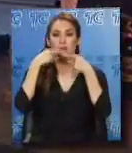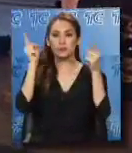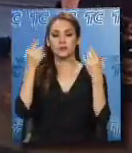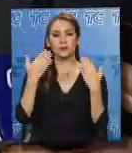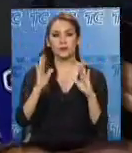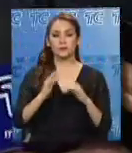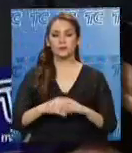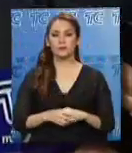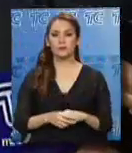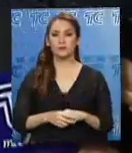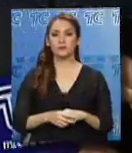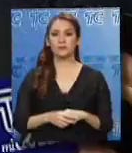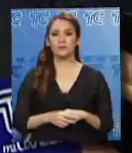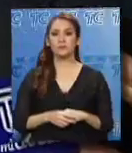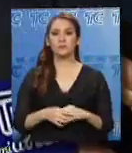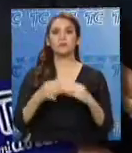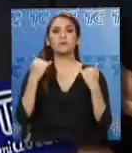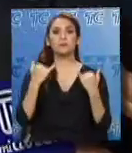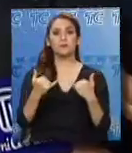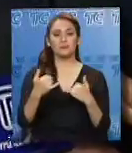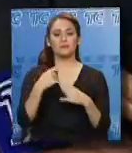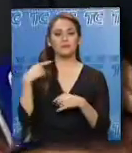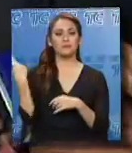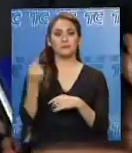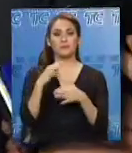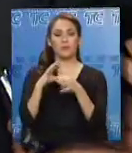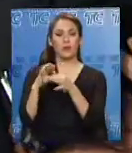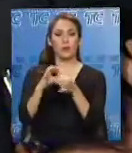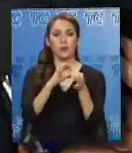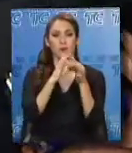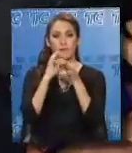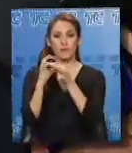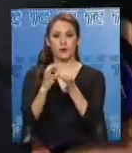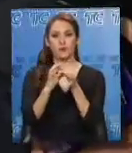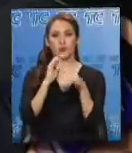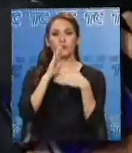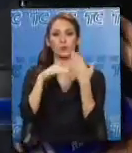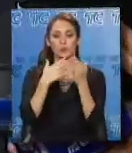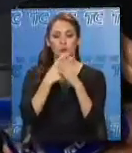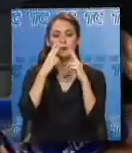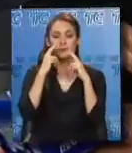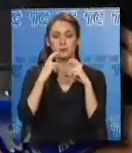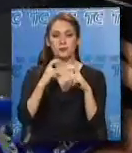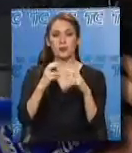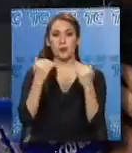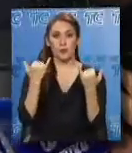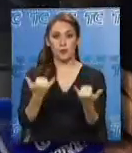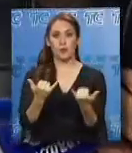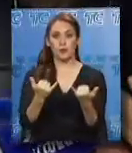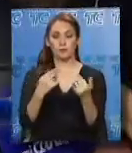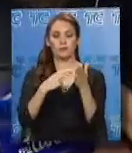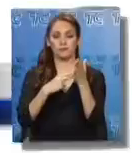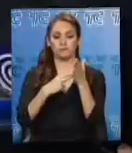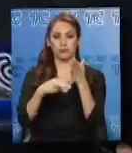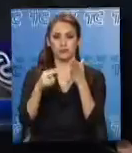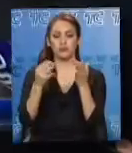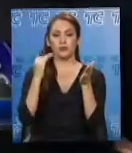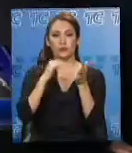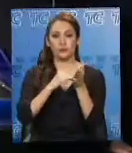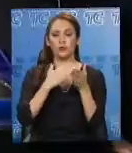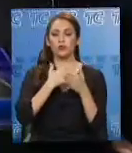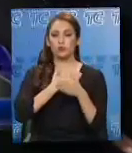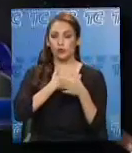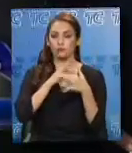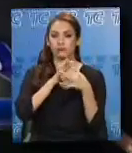a la prensa. Vamos a colaborar con toda la investigación y hoy lo ratifico.